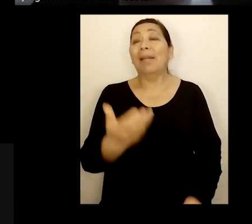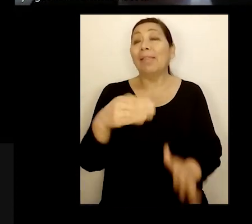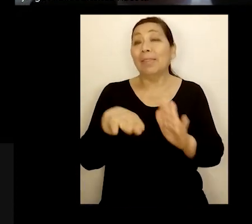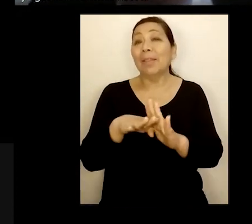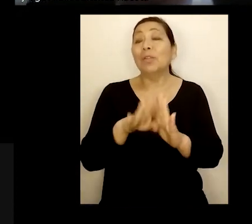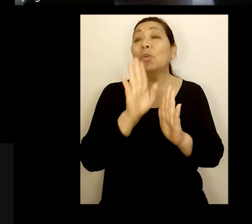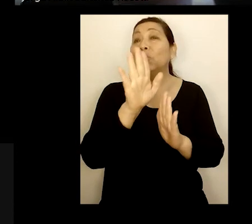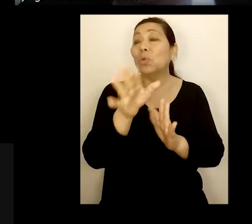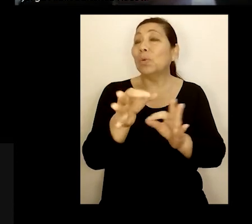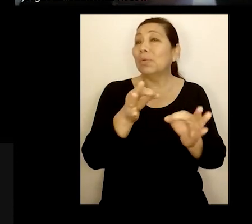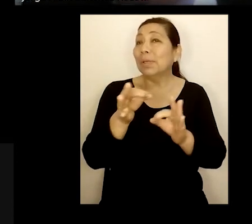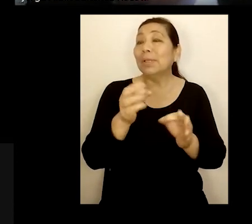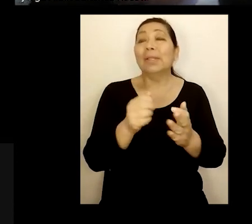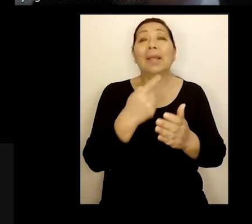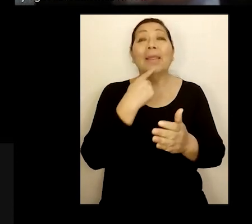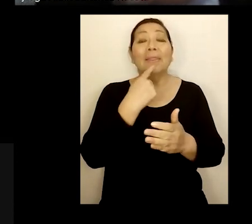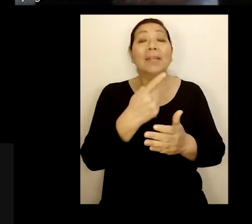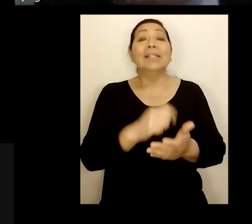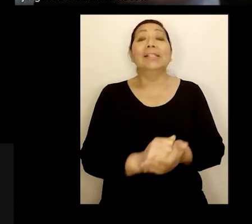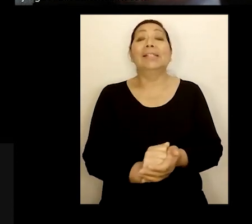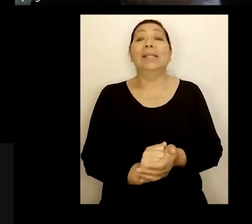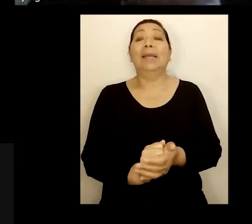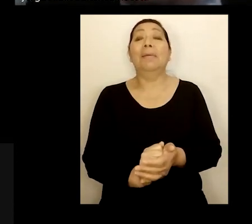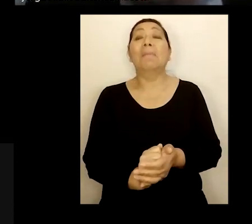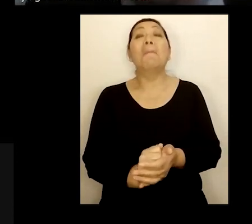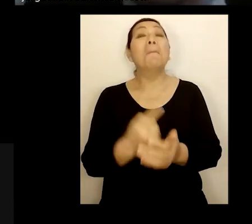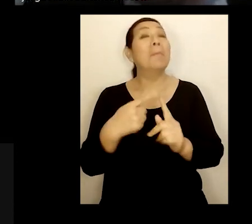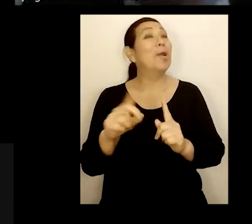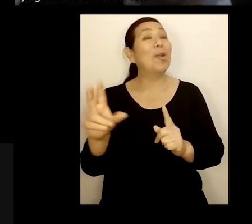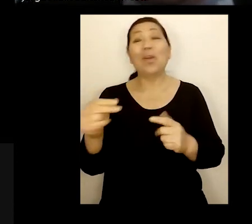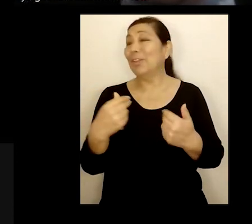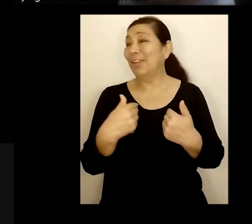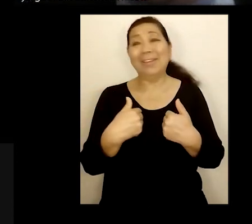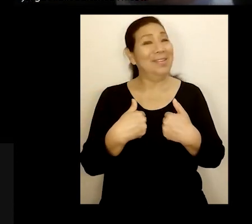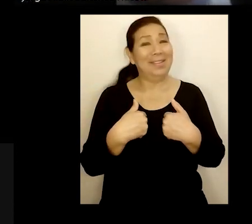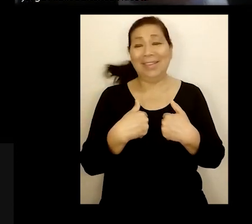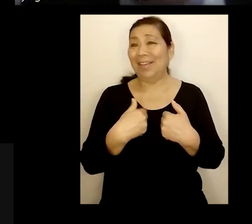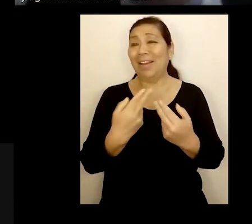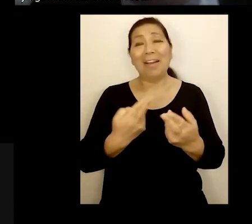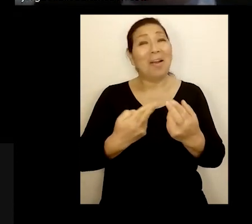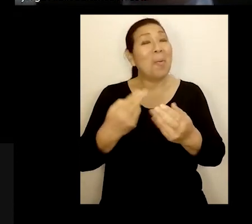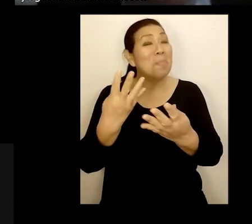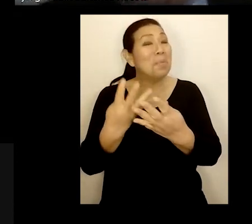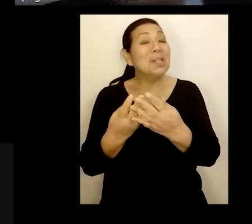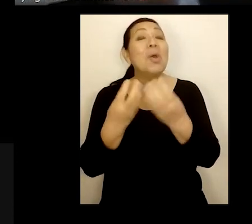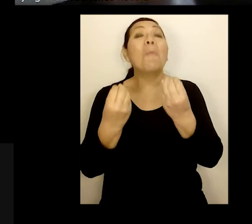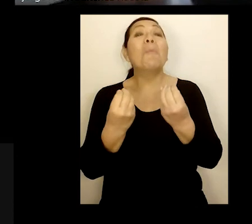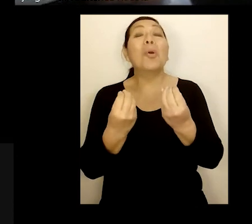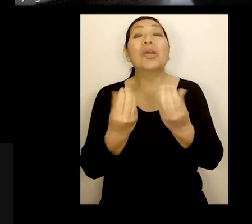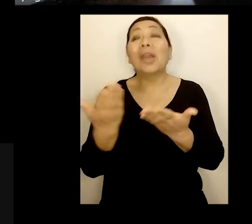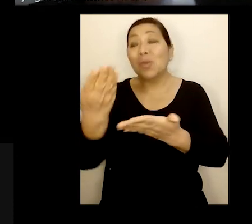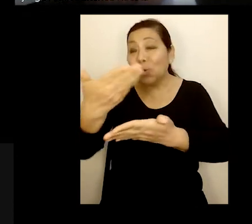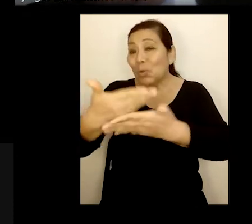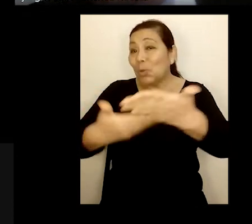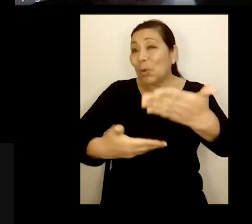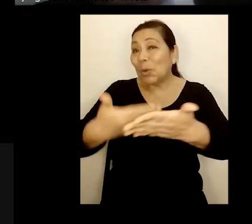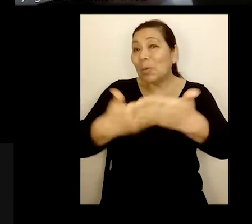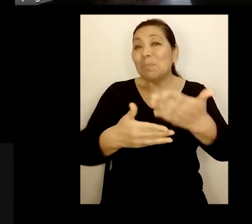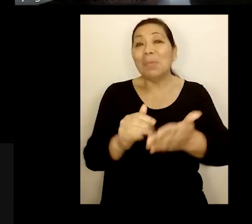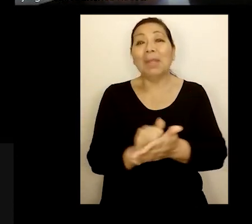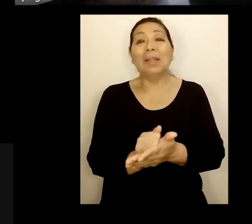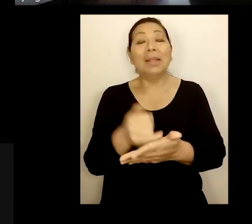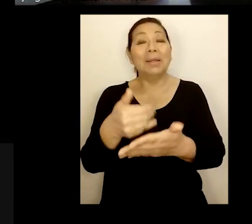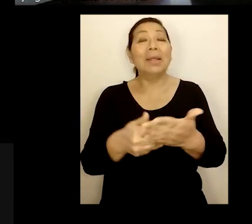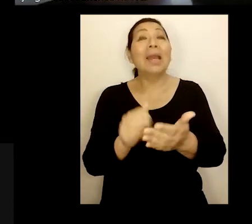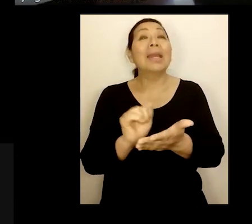dentro de sus argumentos, de manera expresa, señala que mi patrocinado no tenía la calidad de reo primario porque existía un documento en